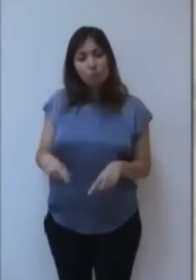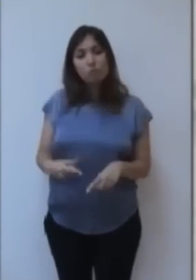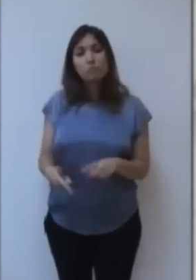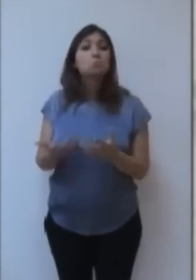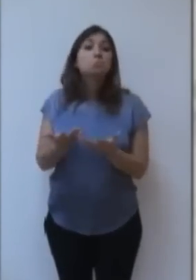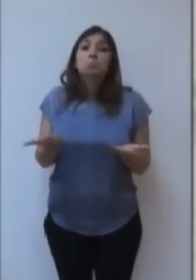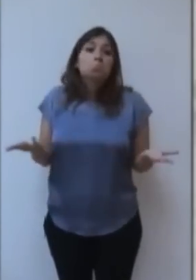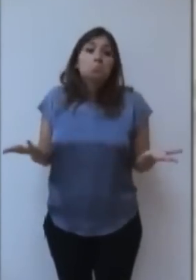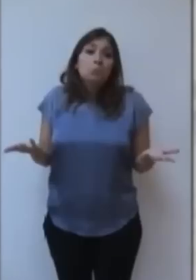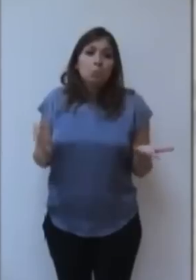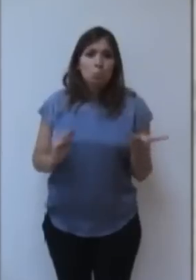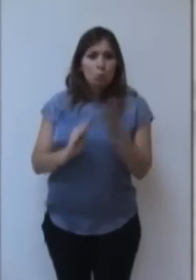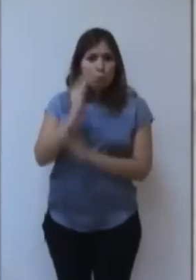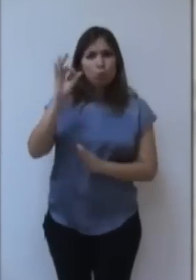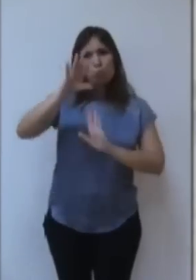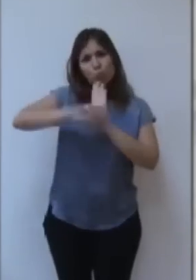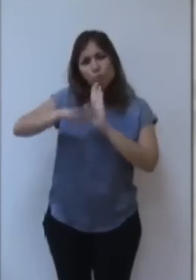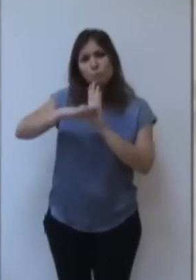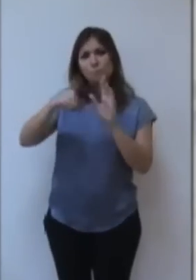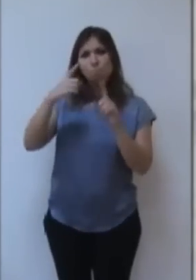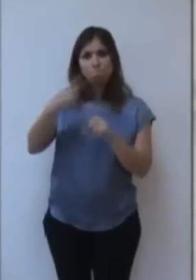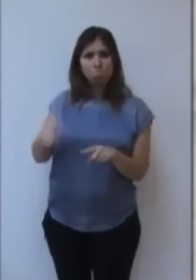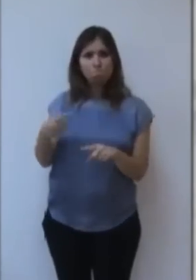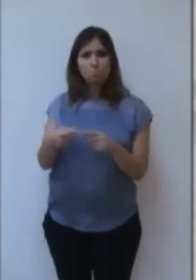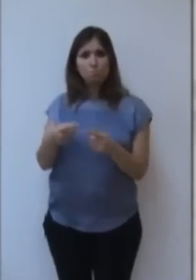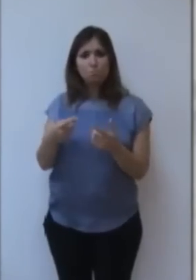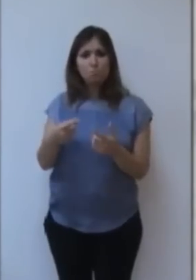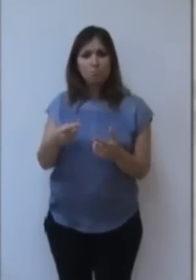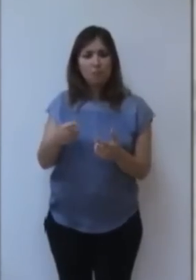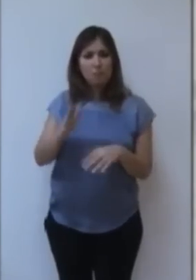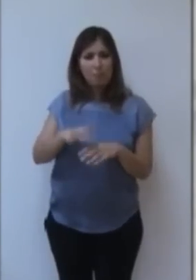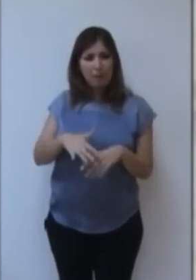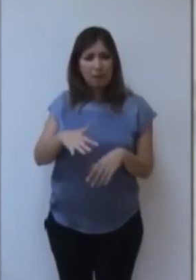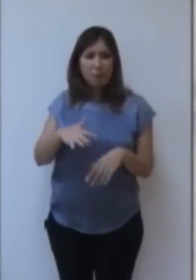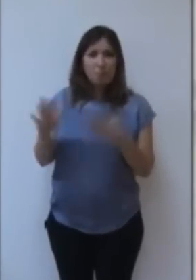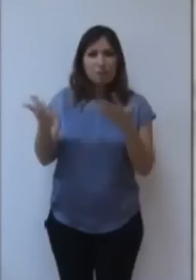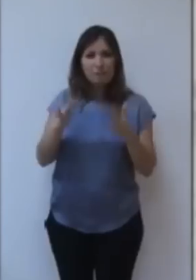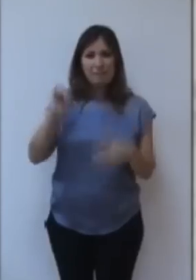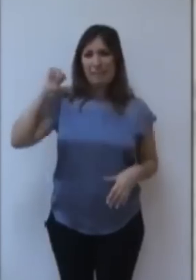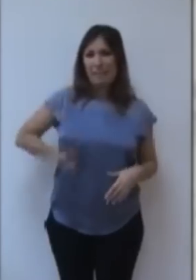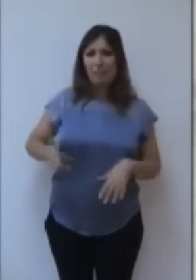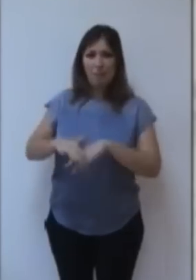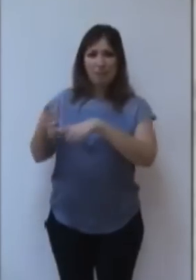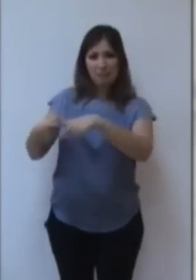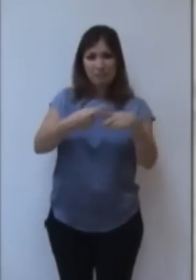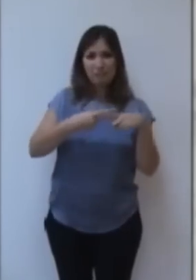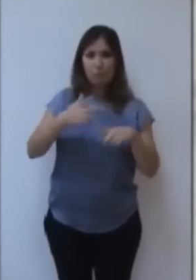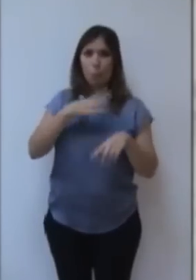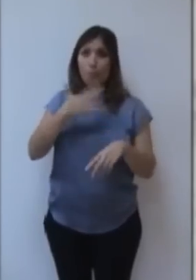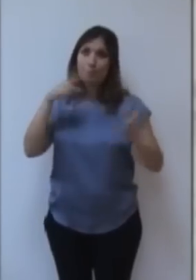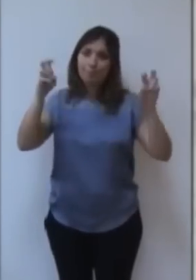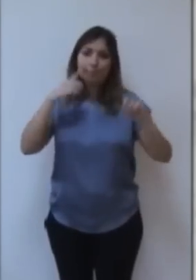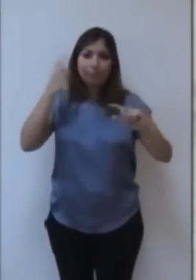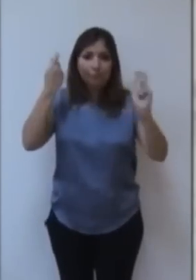pero hay productos y aplicaciones que en la posibilidad de parametrizarlo está la riqueza de comercializarlo, es decir, que